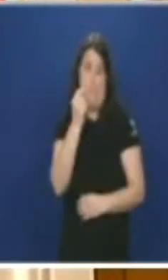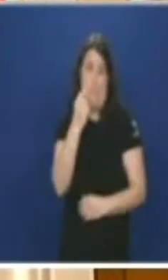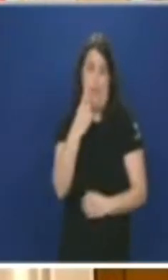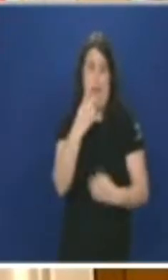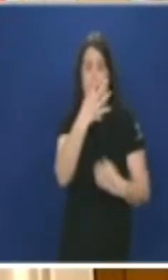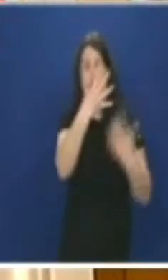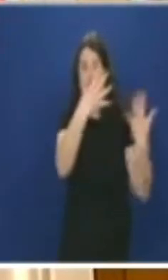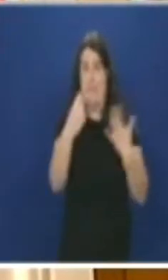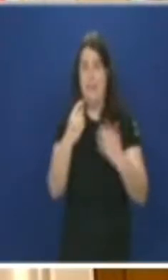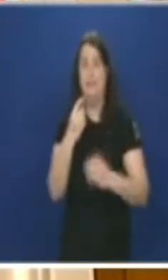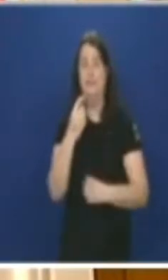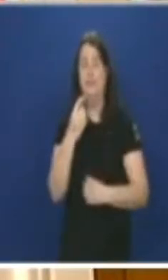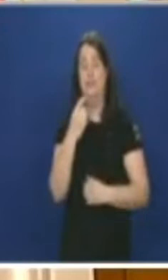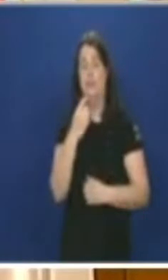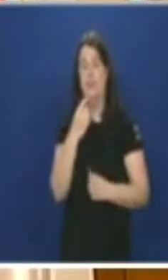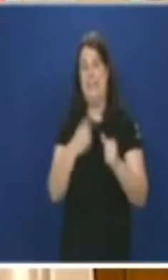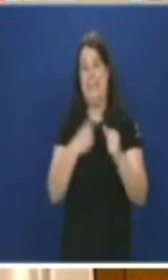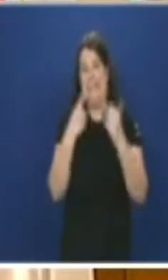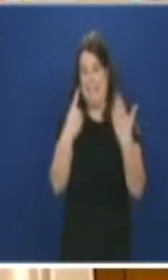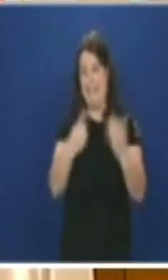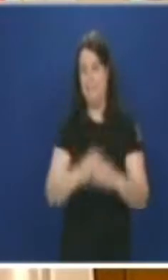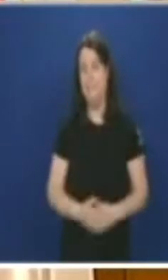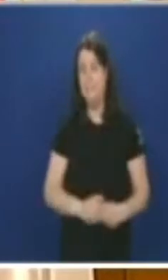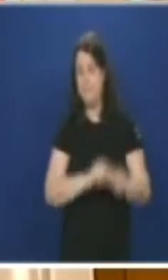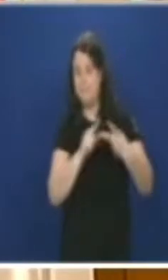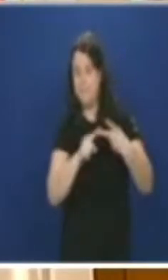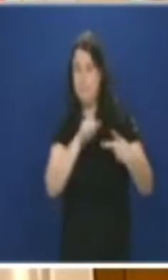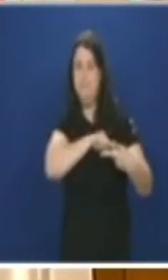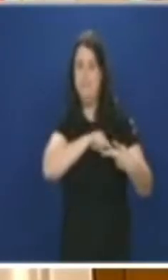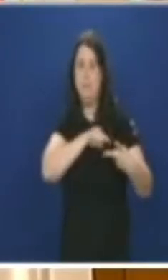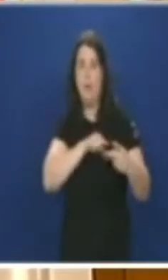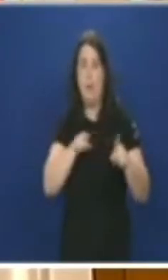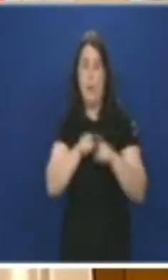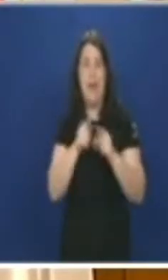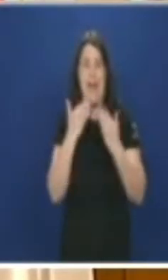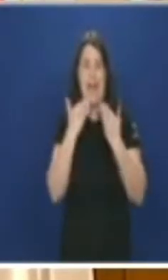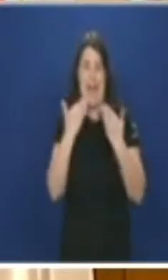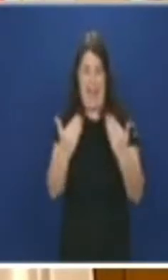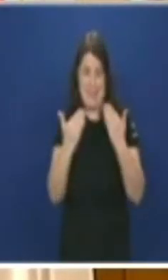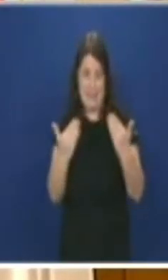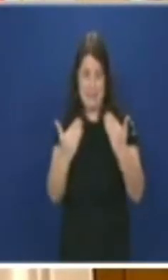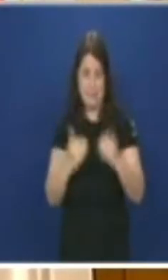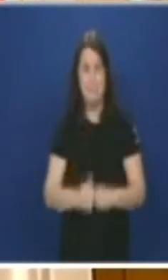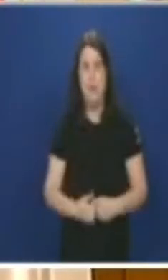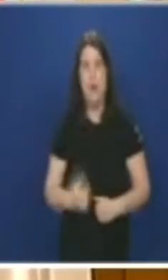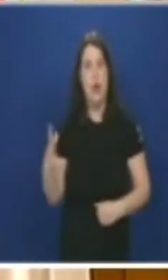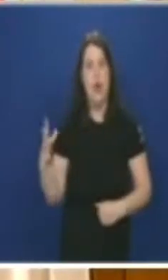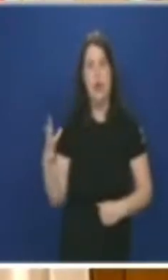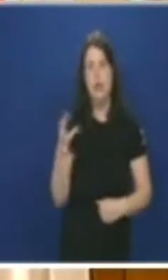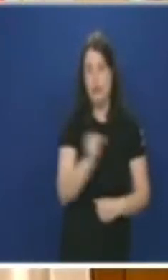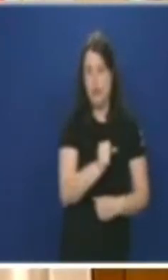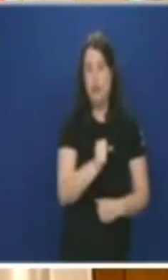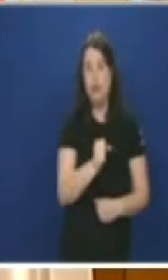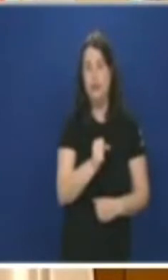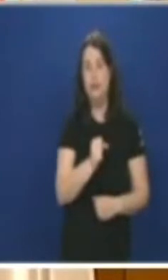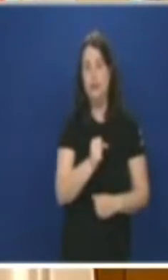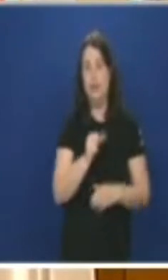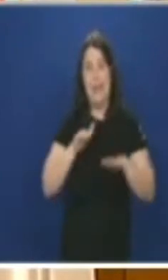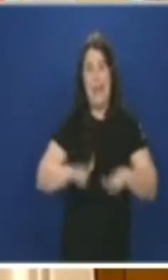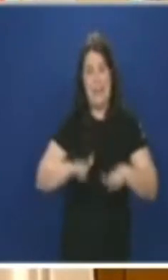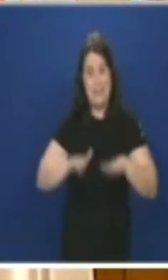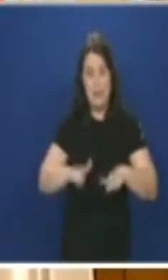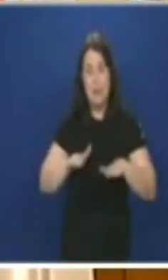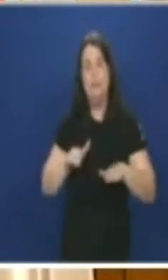Un segundo sentimento de agradecemento que temos que expresar todos os que estamos